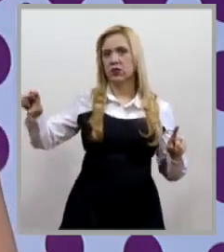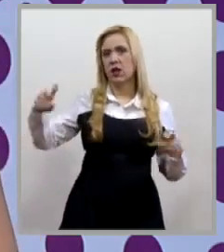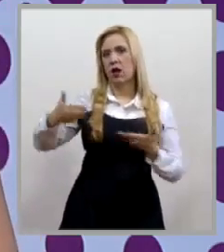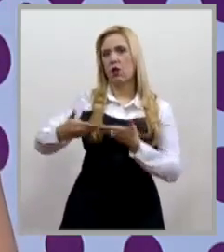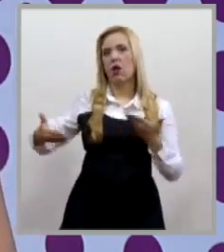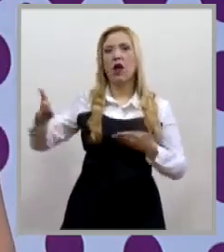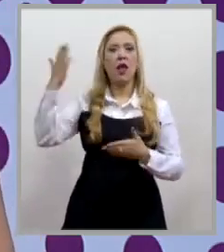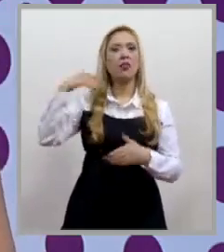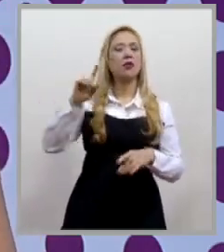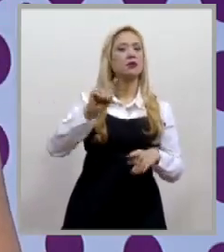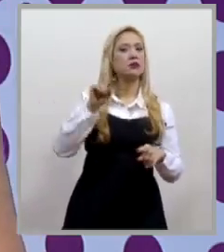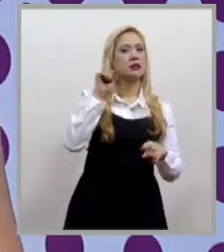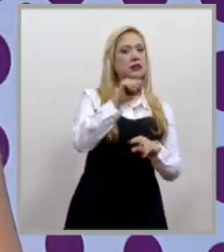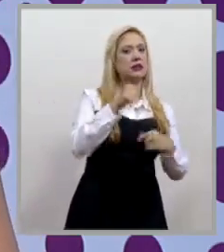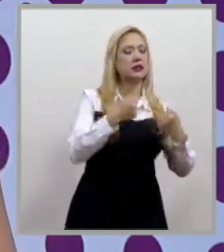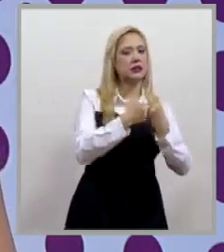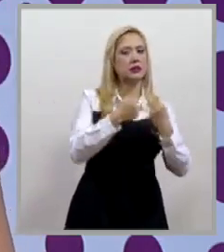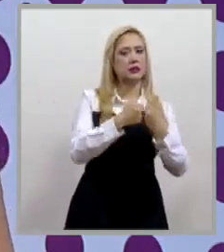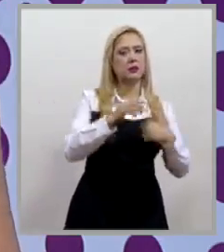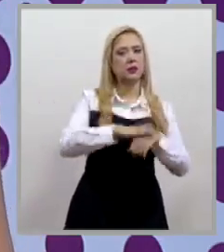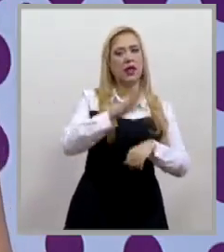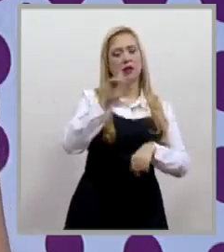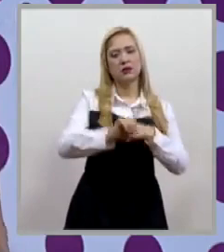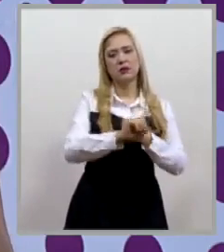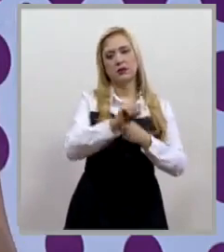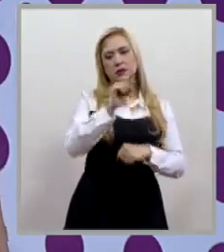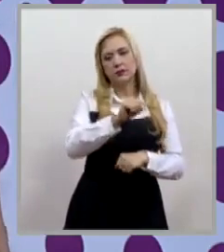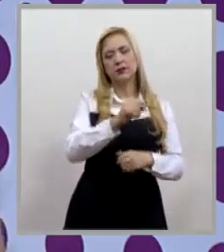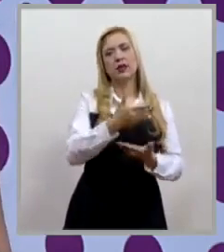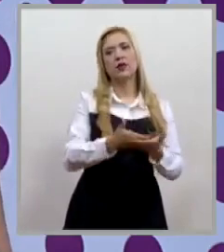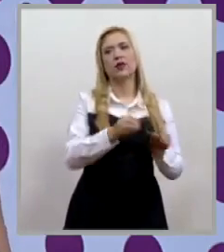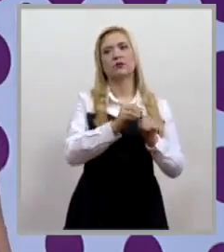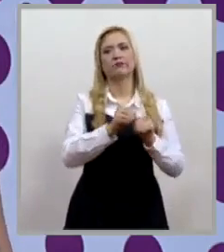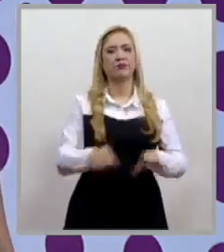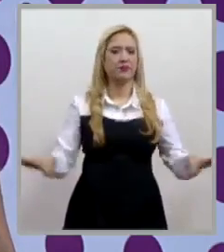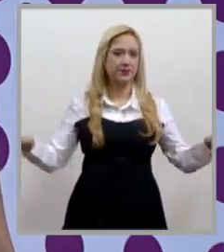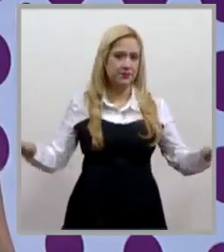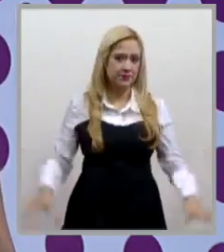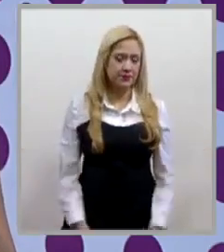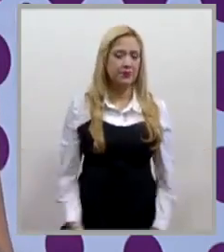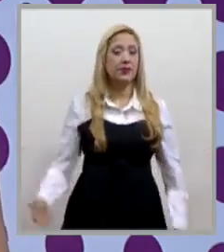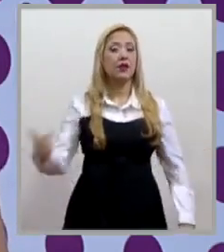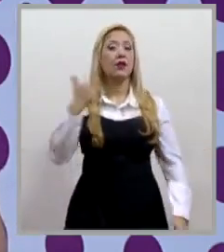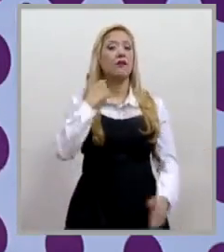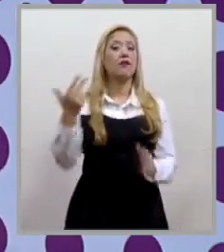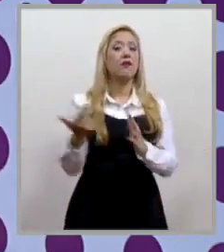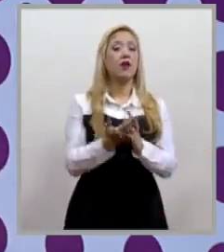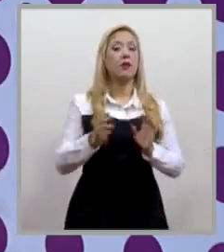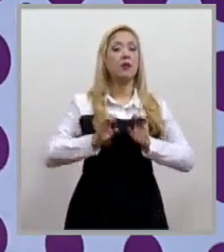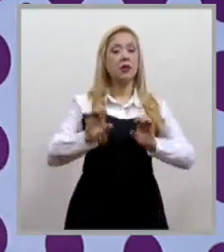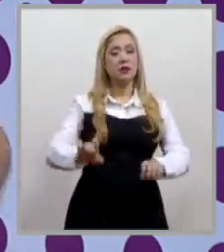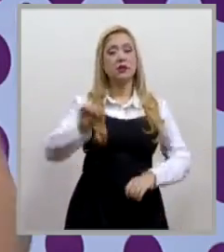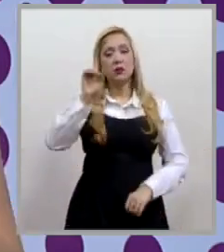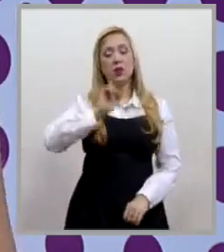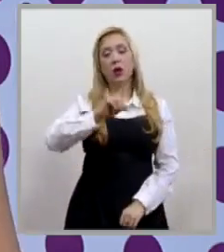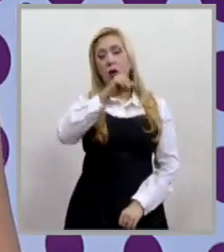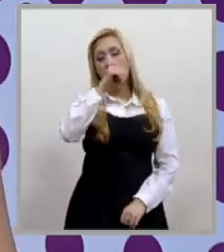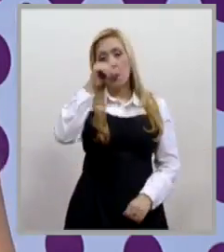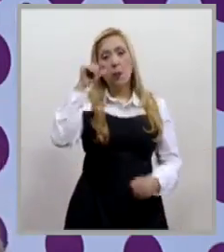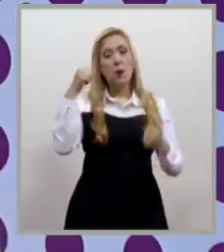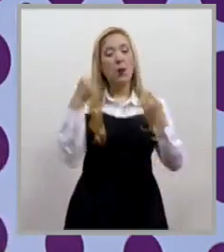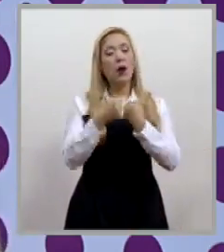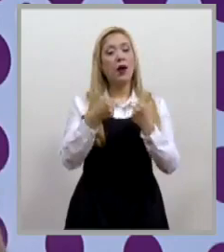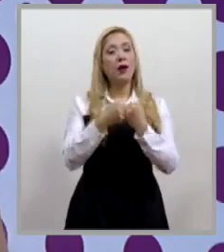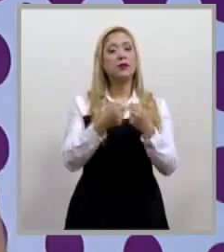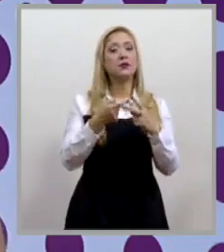se concentraba estas problemáticas. Entonces, los feminicidios, ¿no? En Juárez comienzan a partir